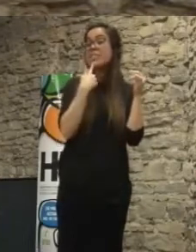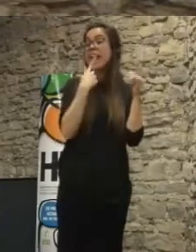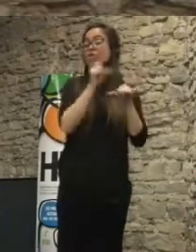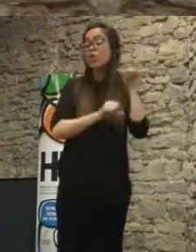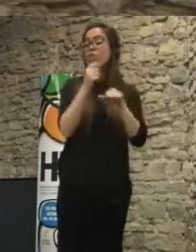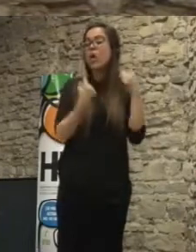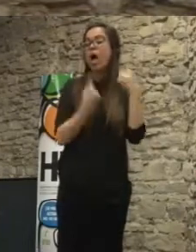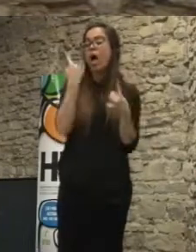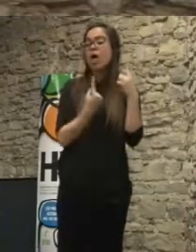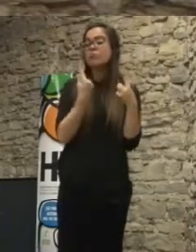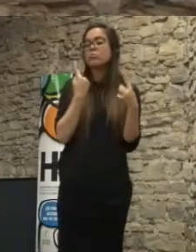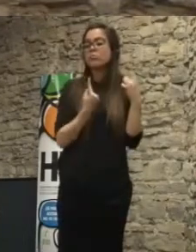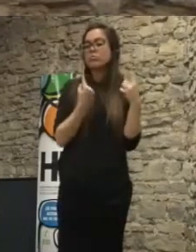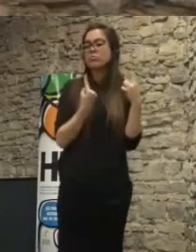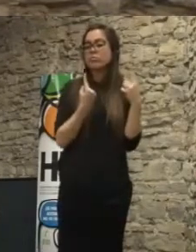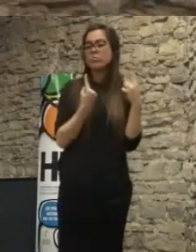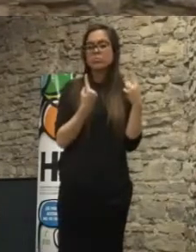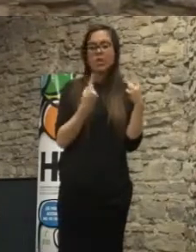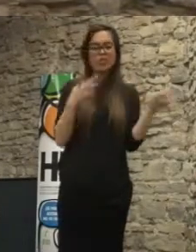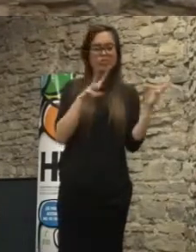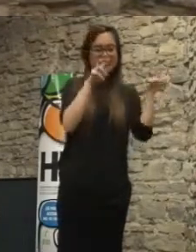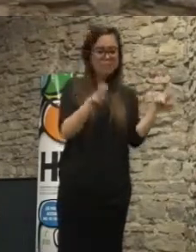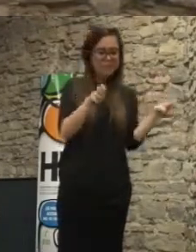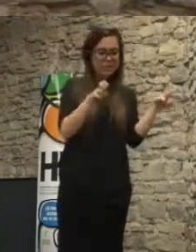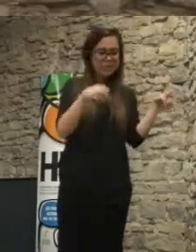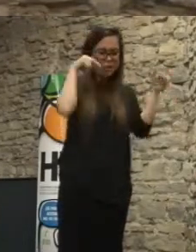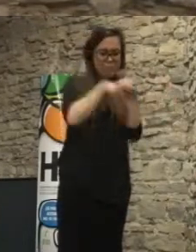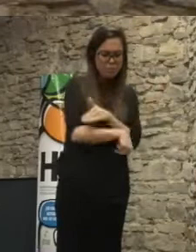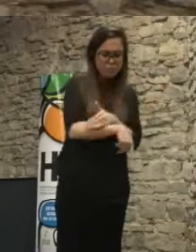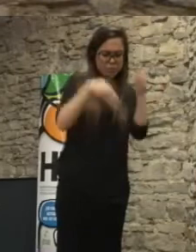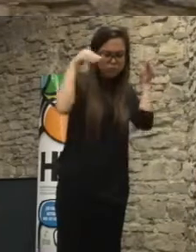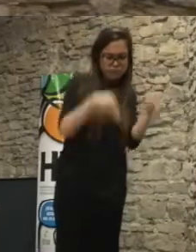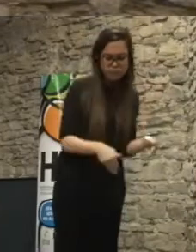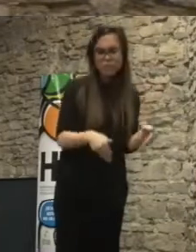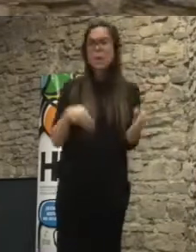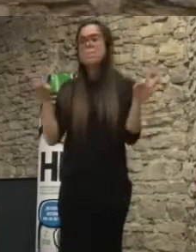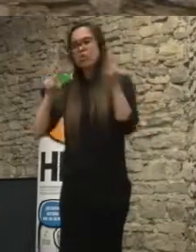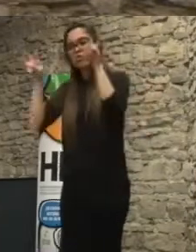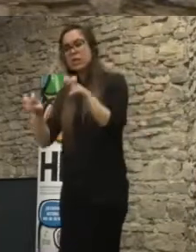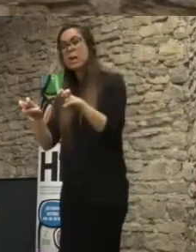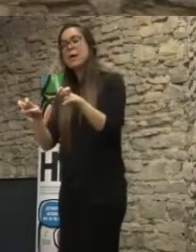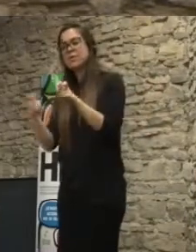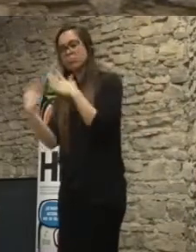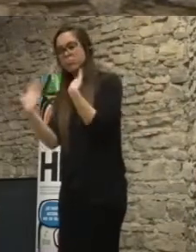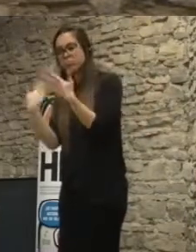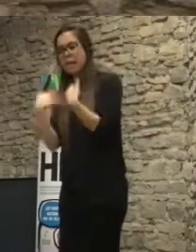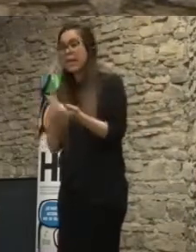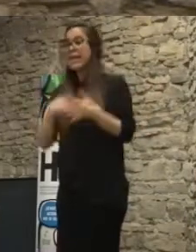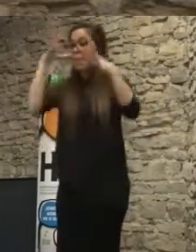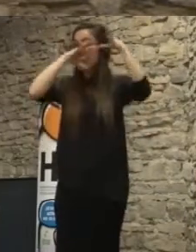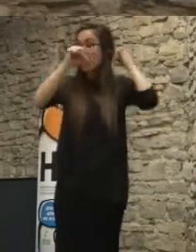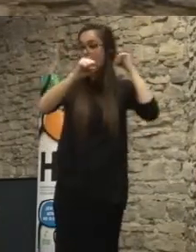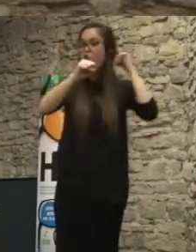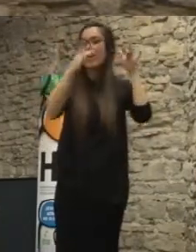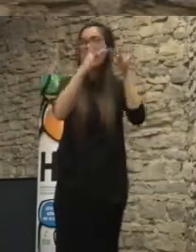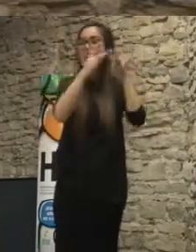están a caballo entre lo instrumental y lo esencial, que están trabajando protocolos de relación y protocolos de acogida,